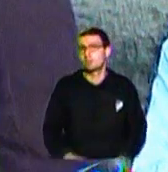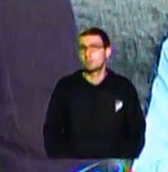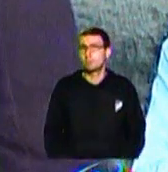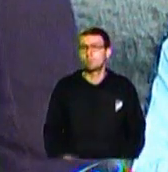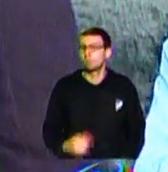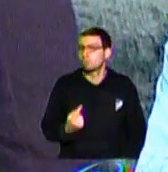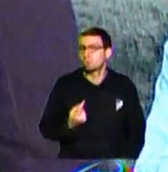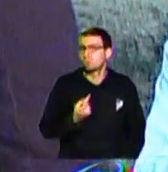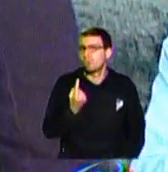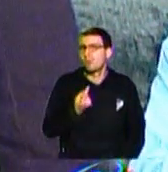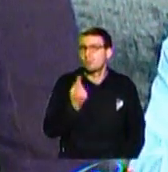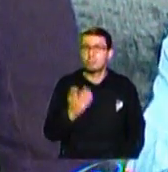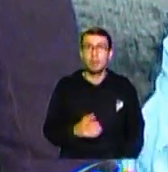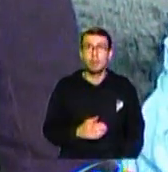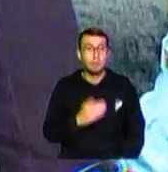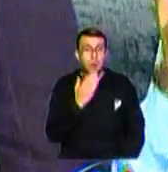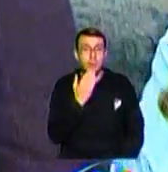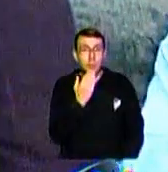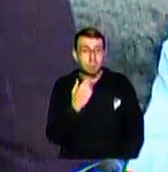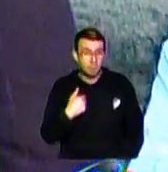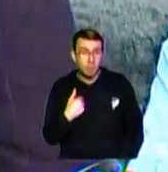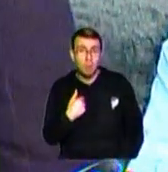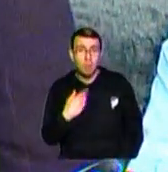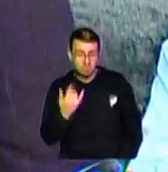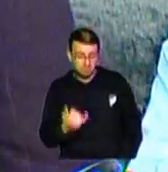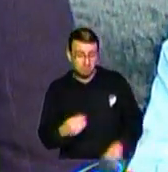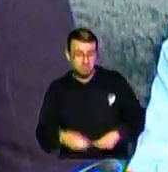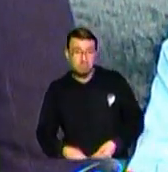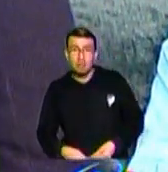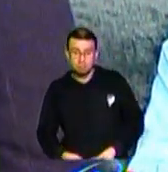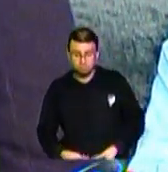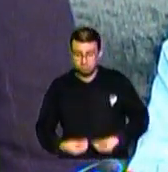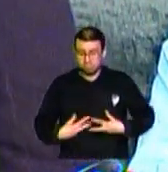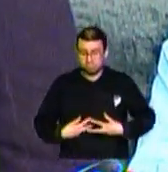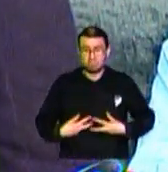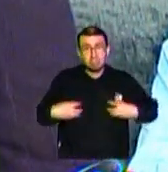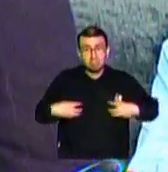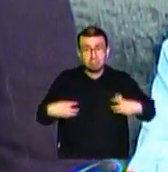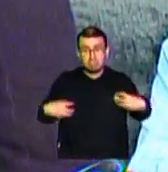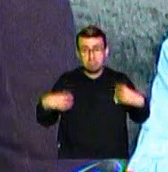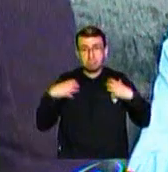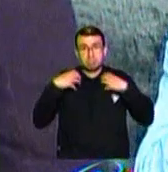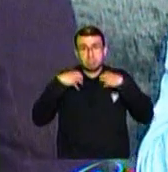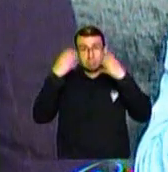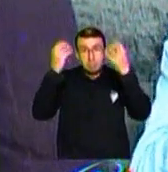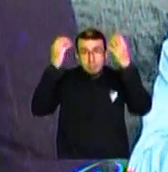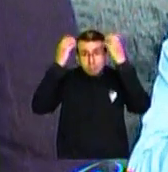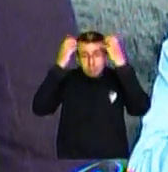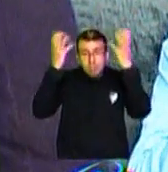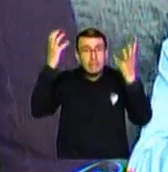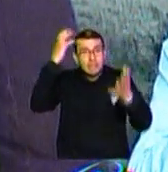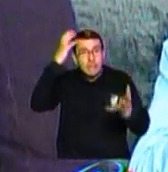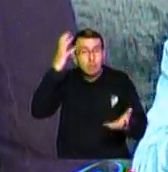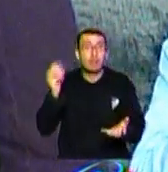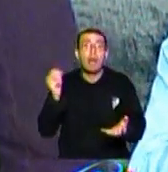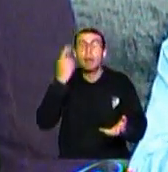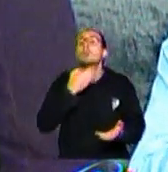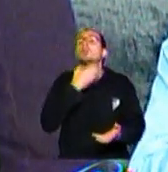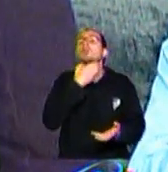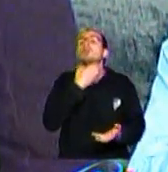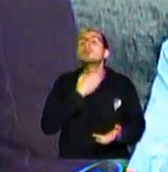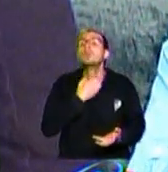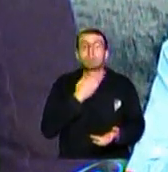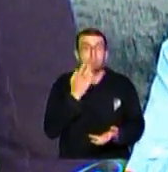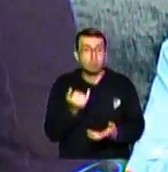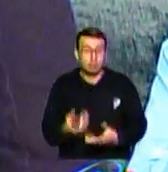manipulación. Yo puedo desplazar un virus de estos al resto de mi cuerpo y puede llegar hasta el cerebro, al esófago, a las vías